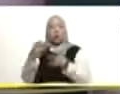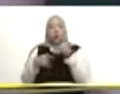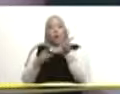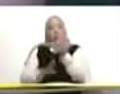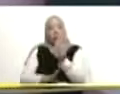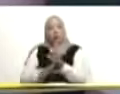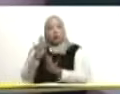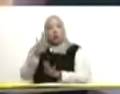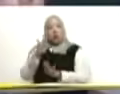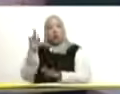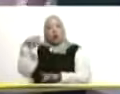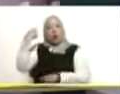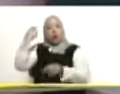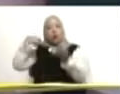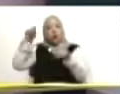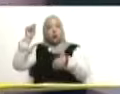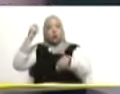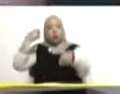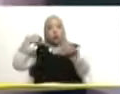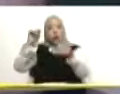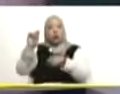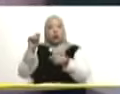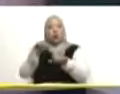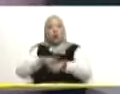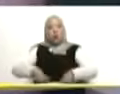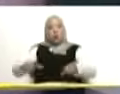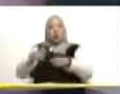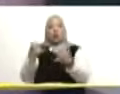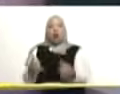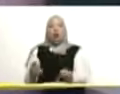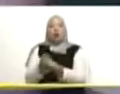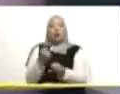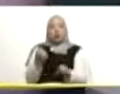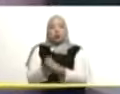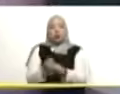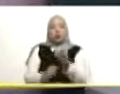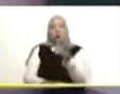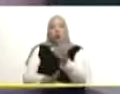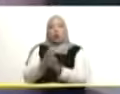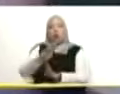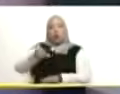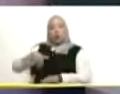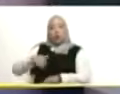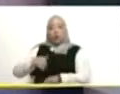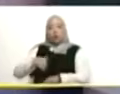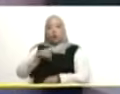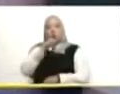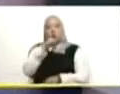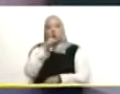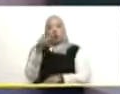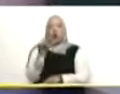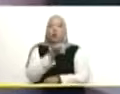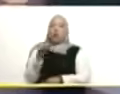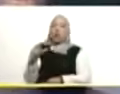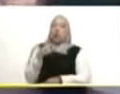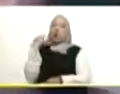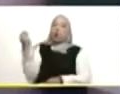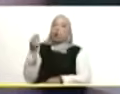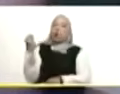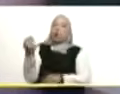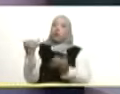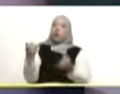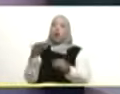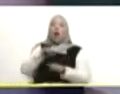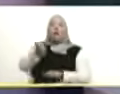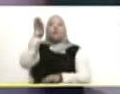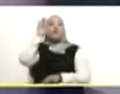desarrollar la fiesta y que están allí en el territorio, pero que ahora venimos a fortalecerla y a declararla una zona de juventud. No como en el